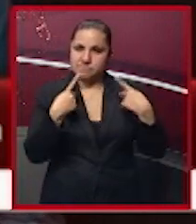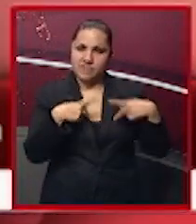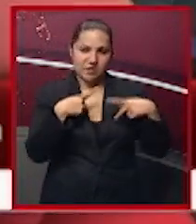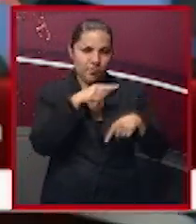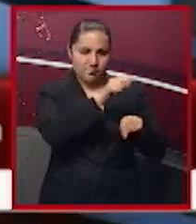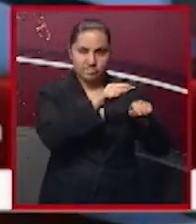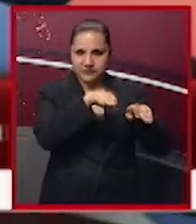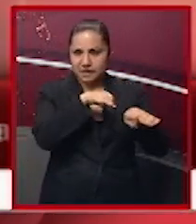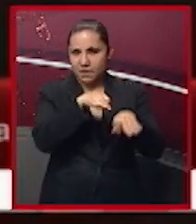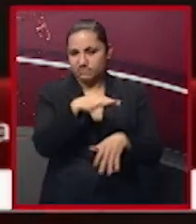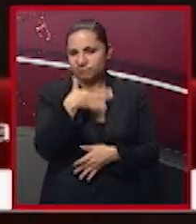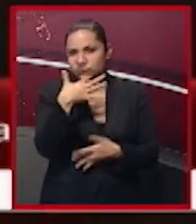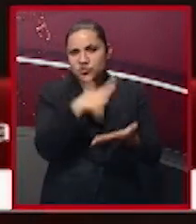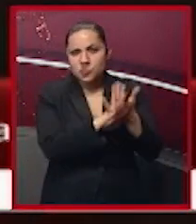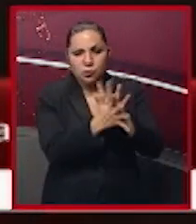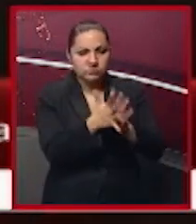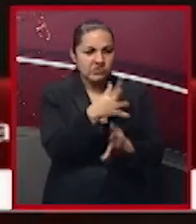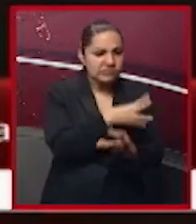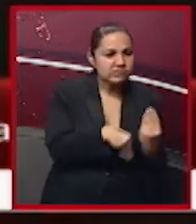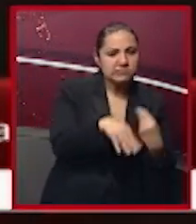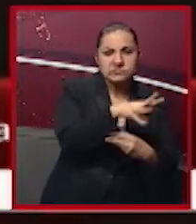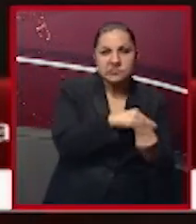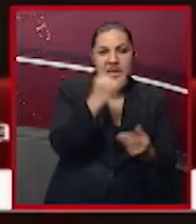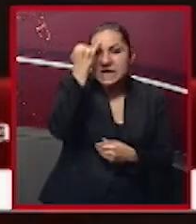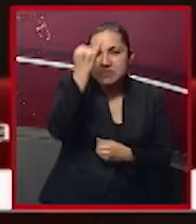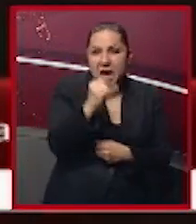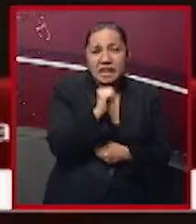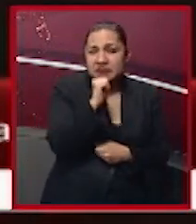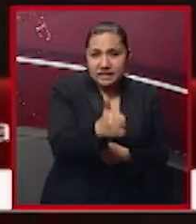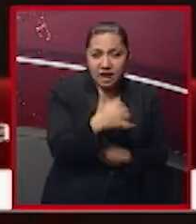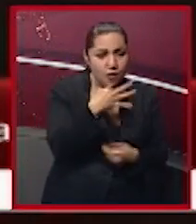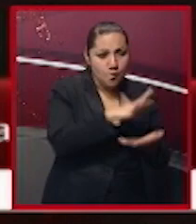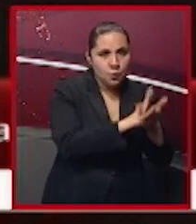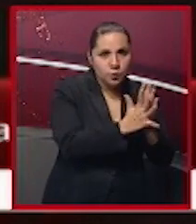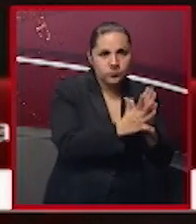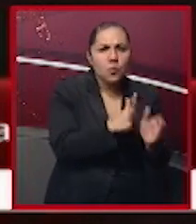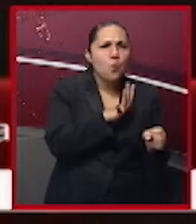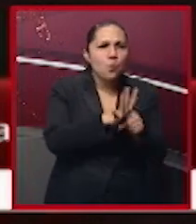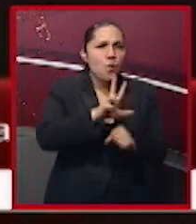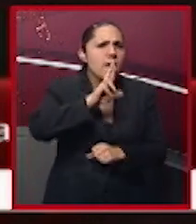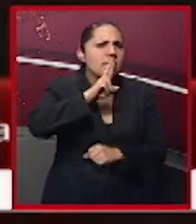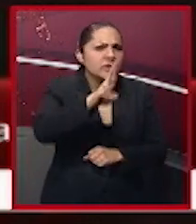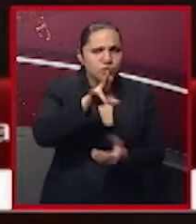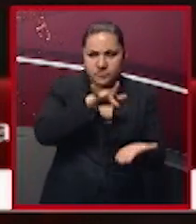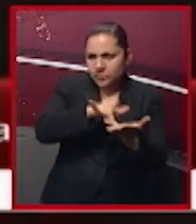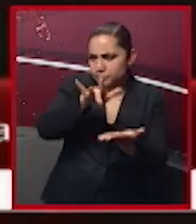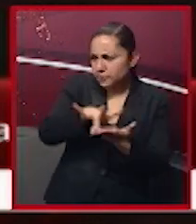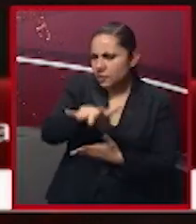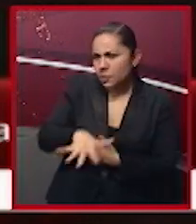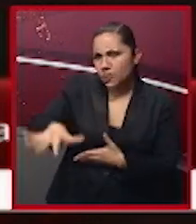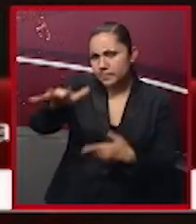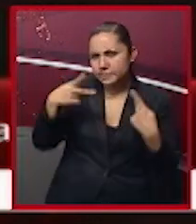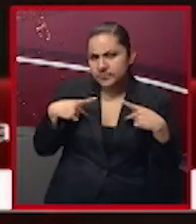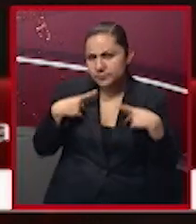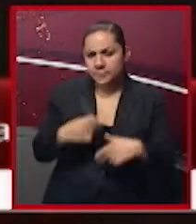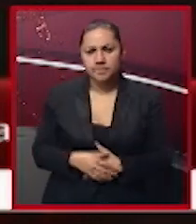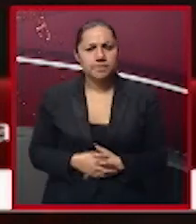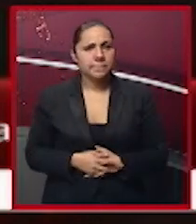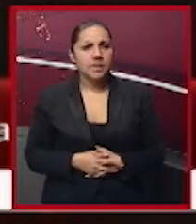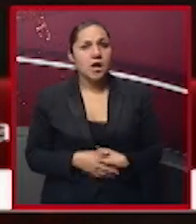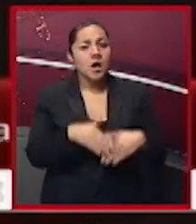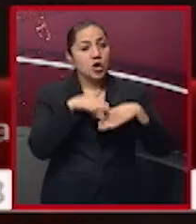corruptos? El manejo del recurso en efectivo, quiero decirle que la